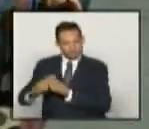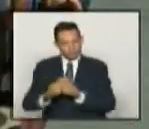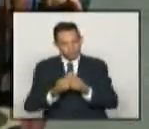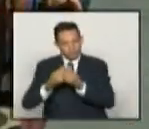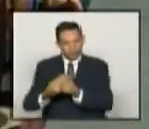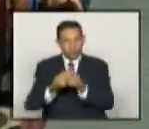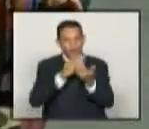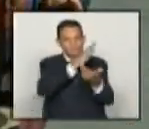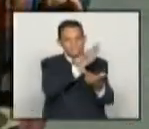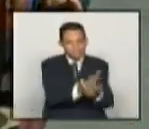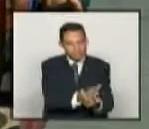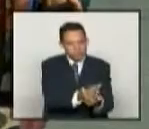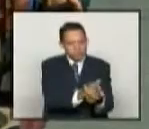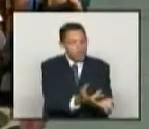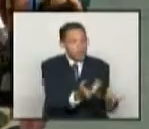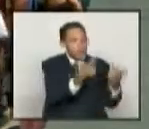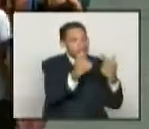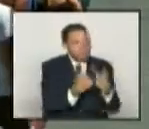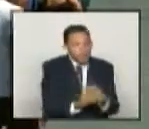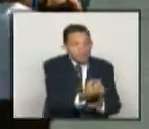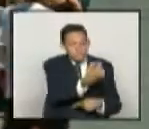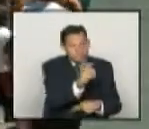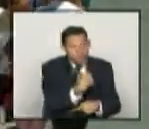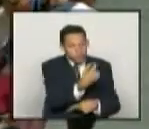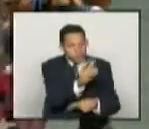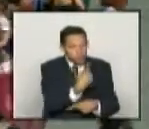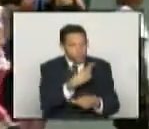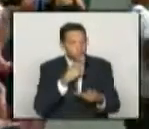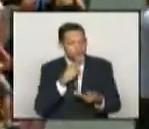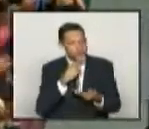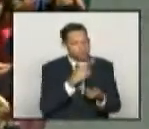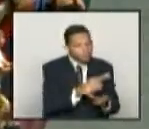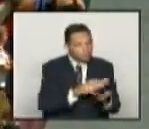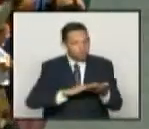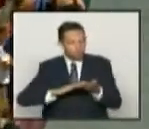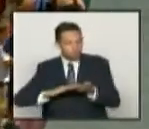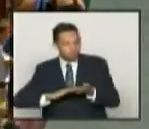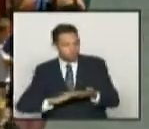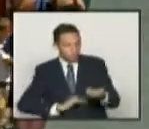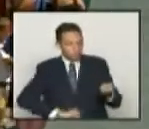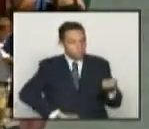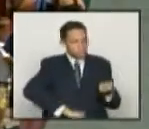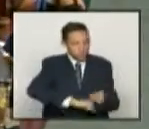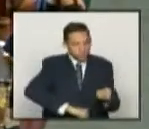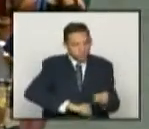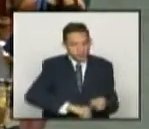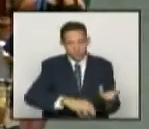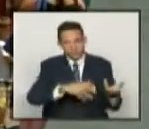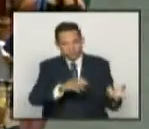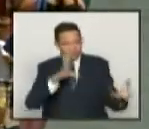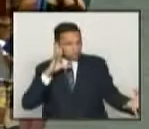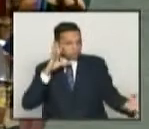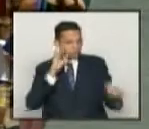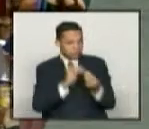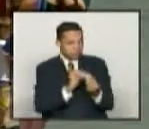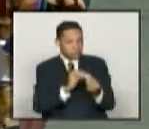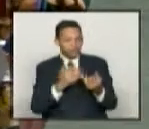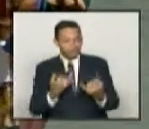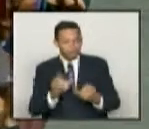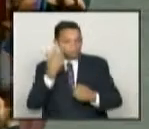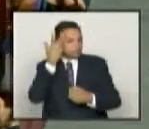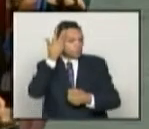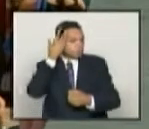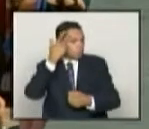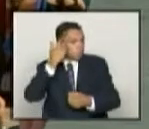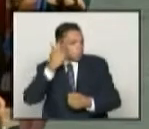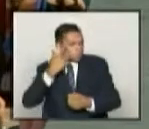Este proyecto, que llevamos mucho tiempo trabajándole, vamos a tratar de que todos los días sea mejor, que